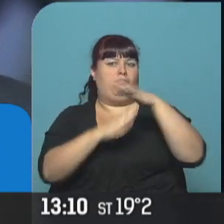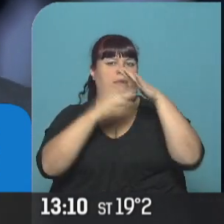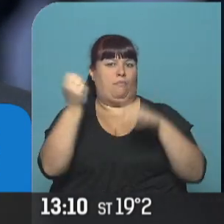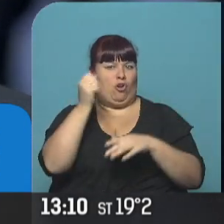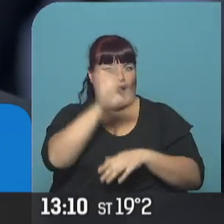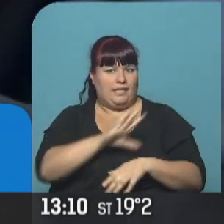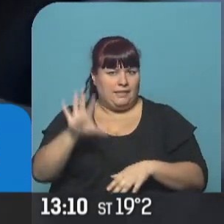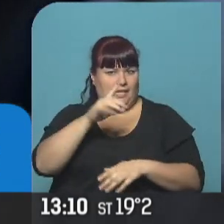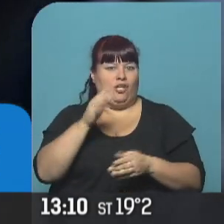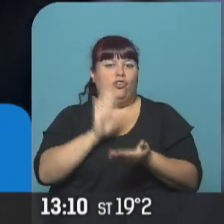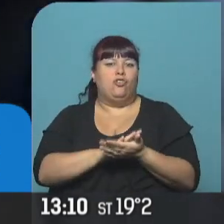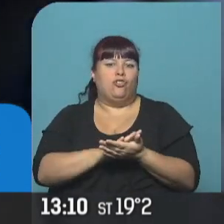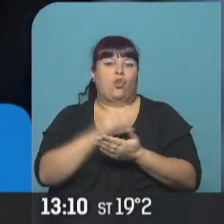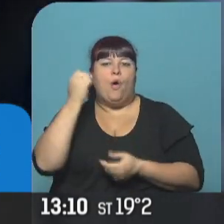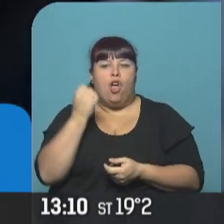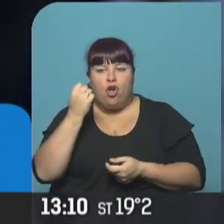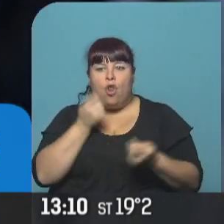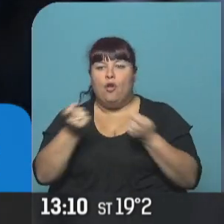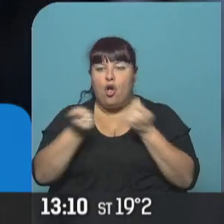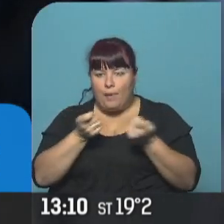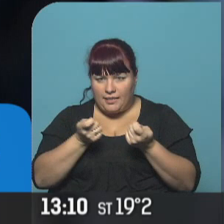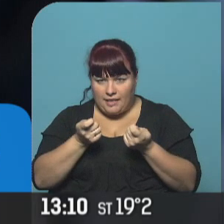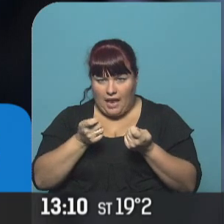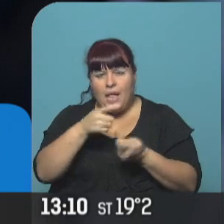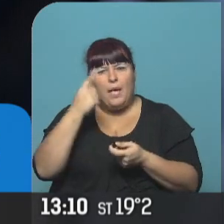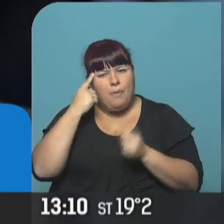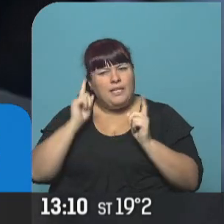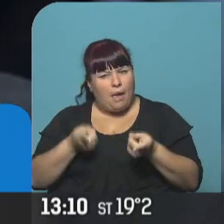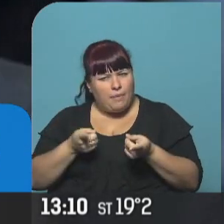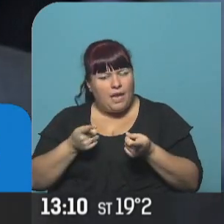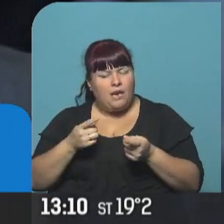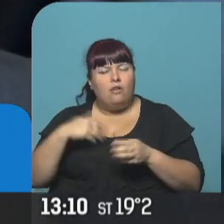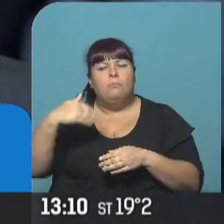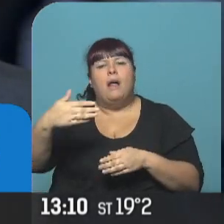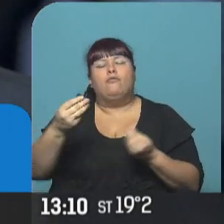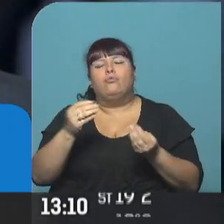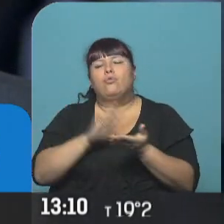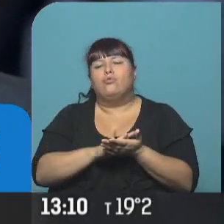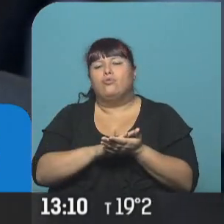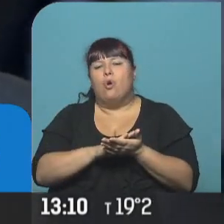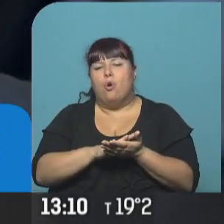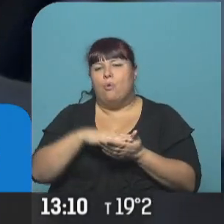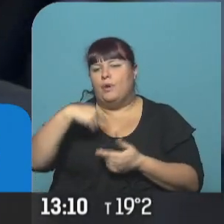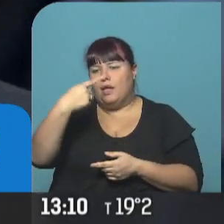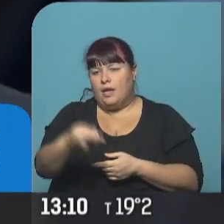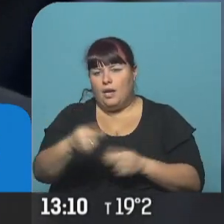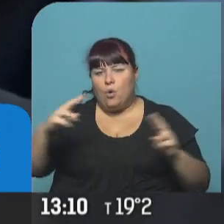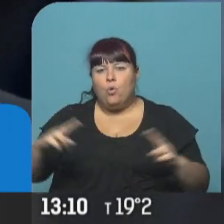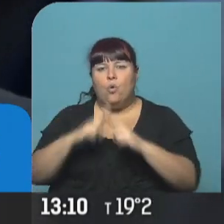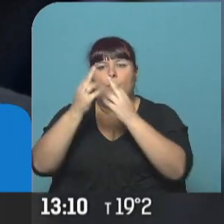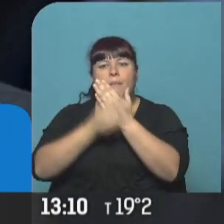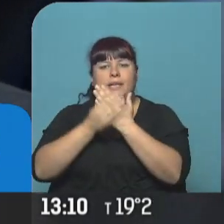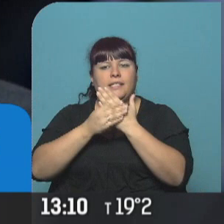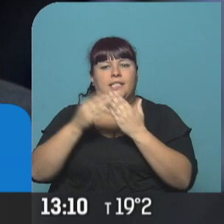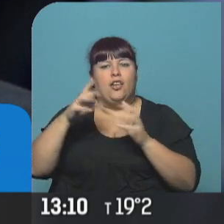preponderante en la región en plano económico y comercial, y piensa también fijar una postura al respecto durante la próxima cumbre ministerial